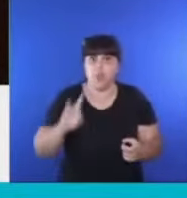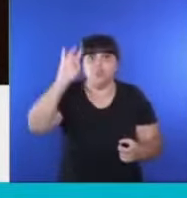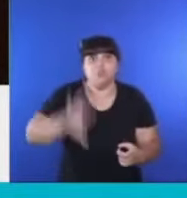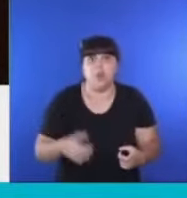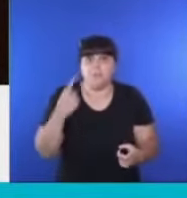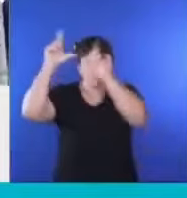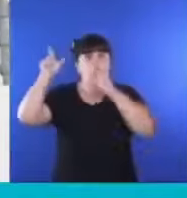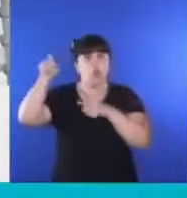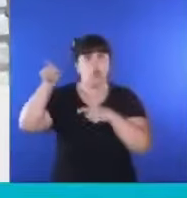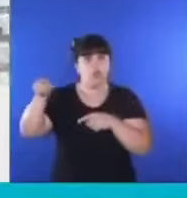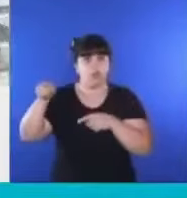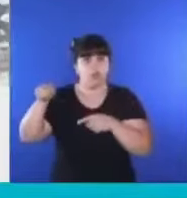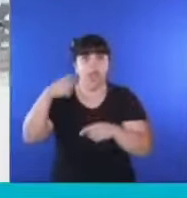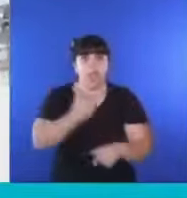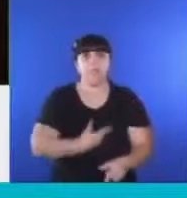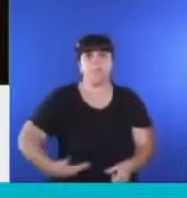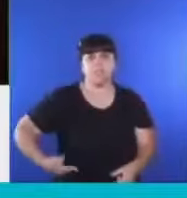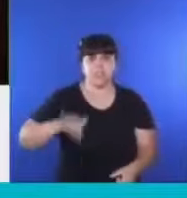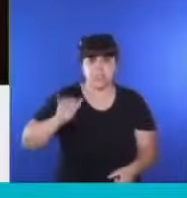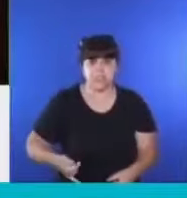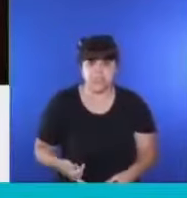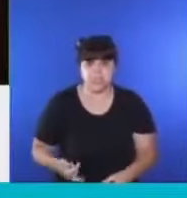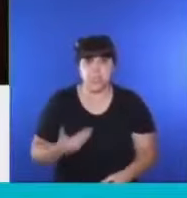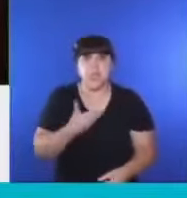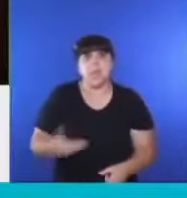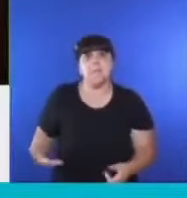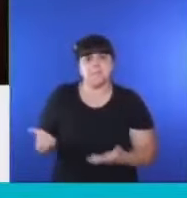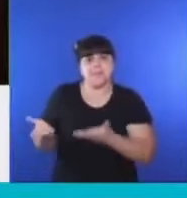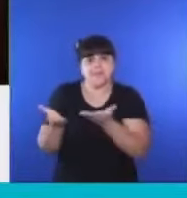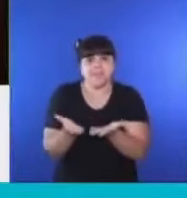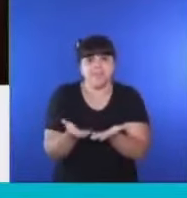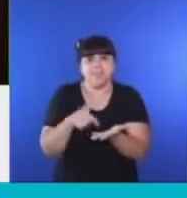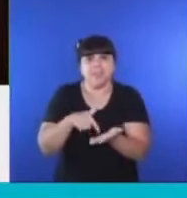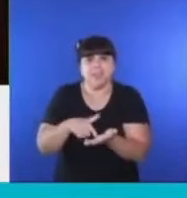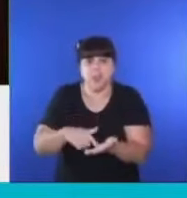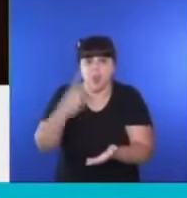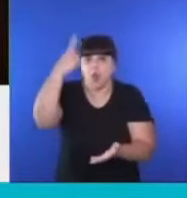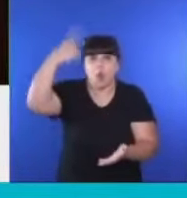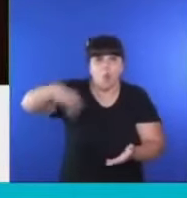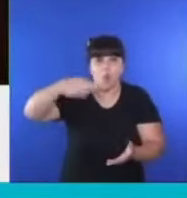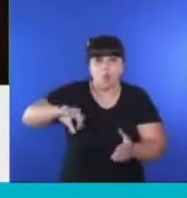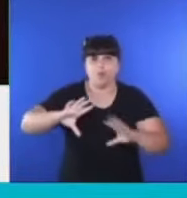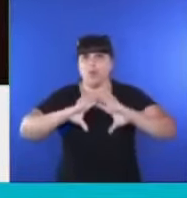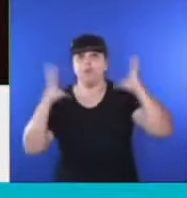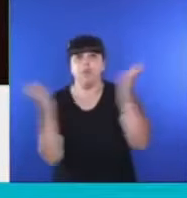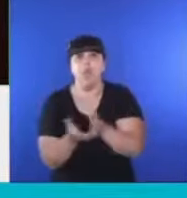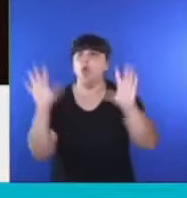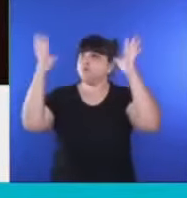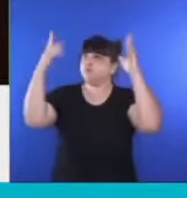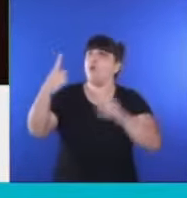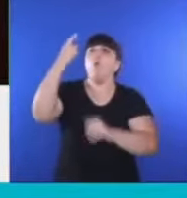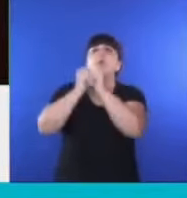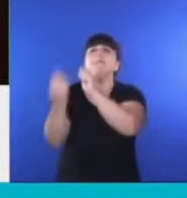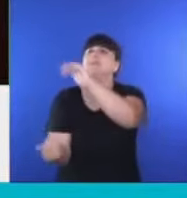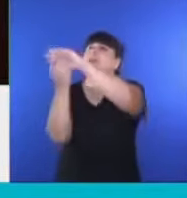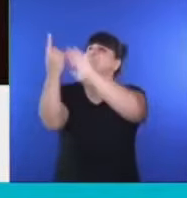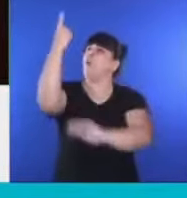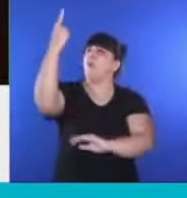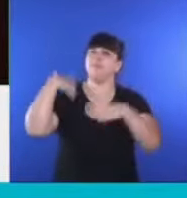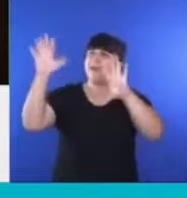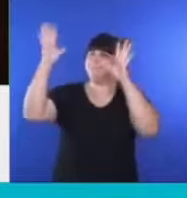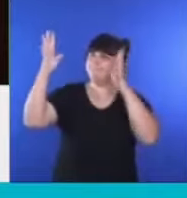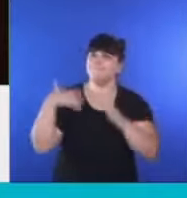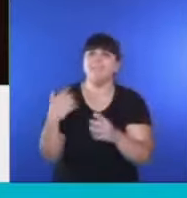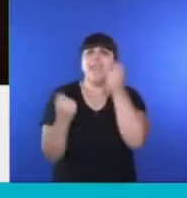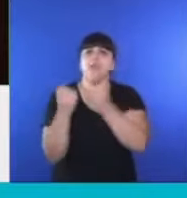para sobrevivir. Tenemos un presidente, acaso el único del planeta, que festeja los monopolios y a la concentración económica